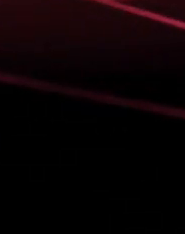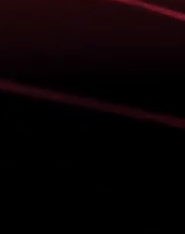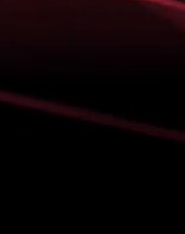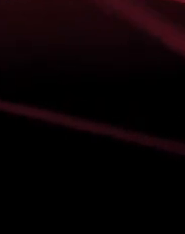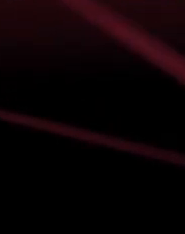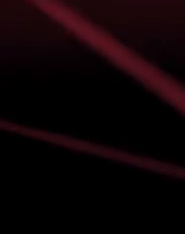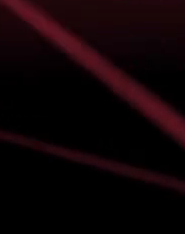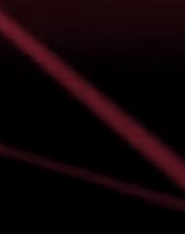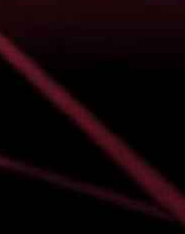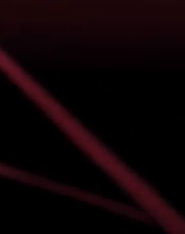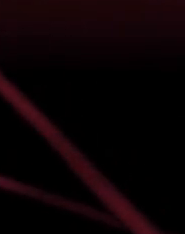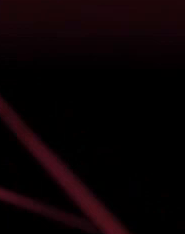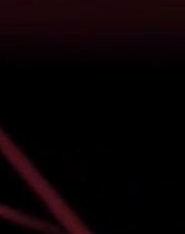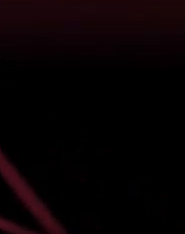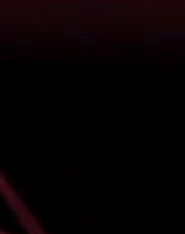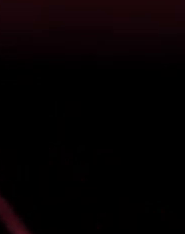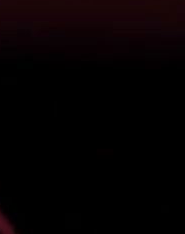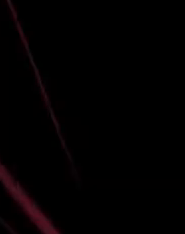a última hora